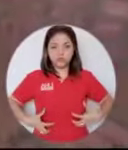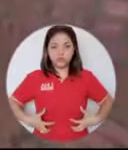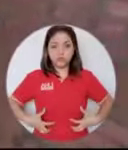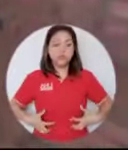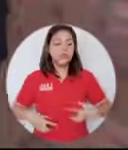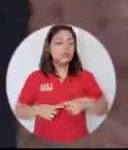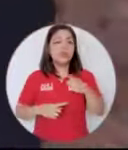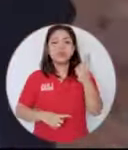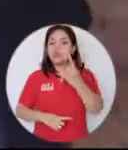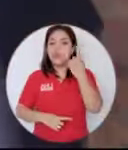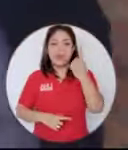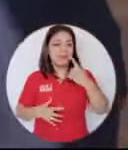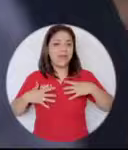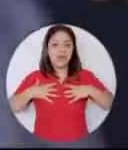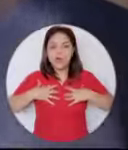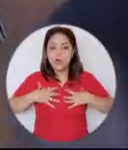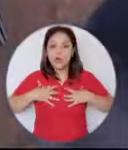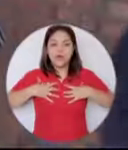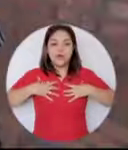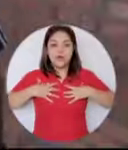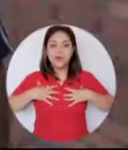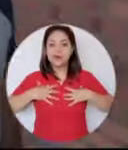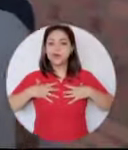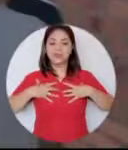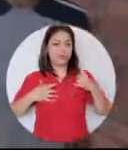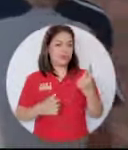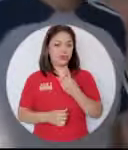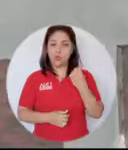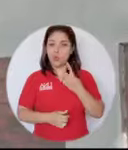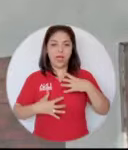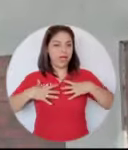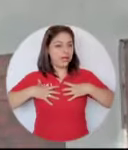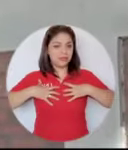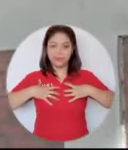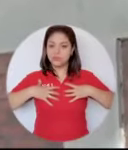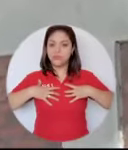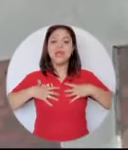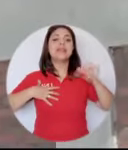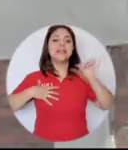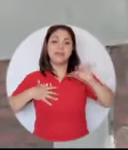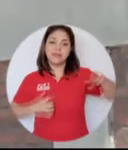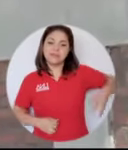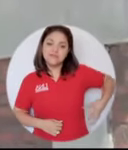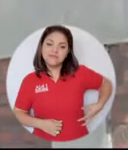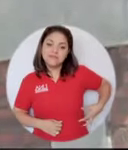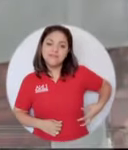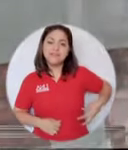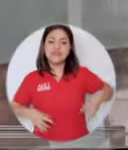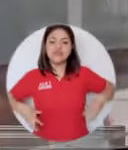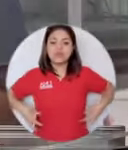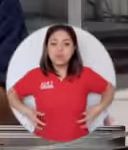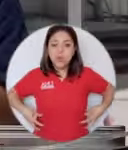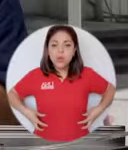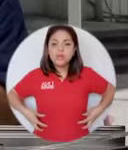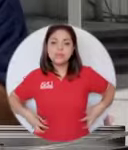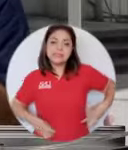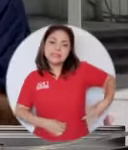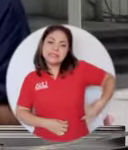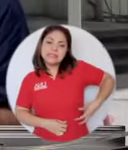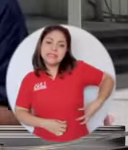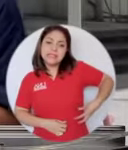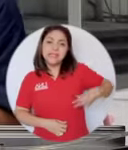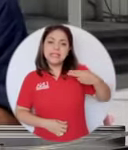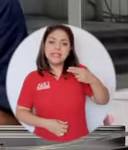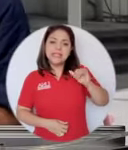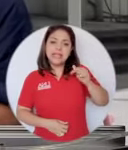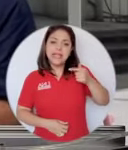digamos, a las vías respiratorias, sino que también busca células en los riñones, en el hígado, en el